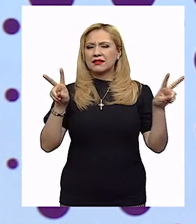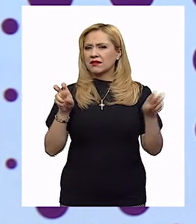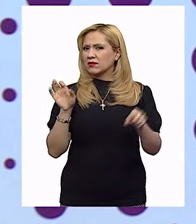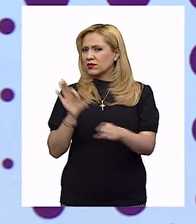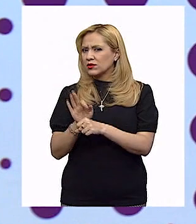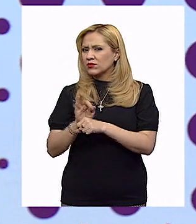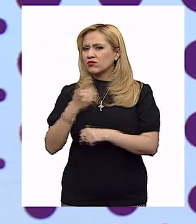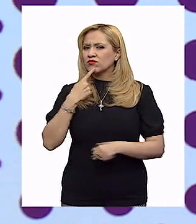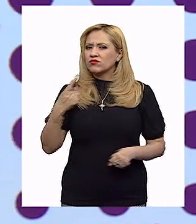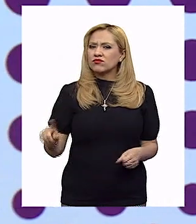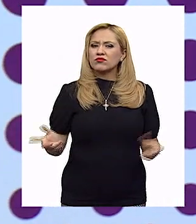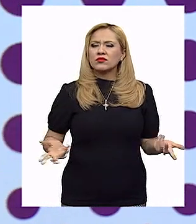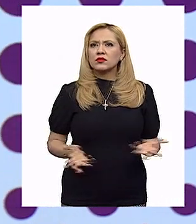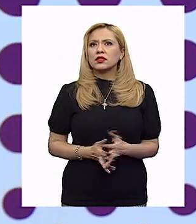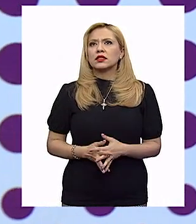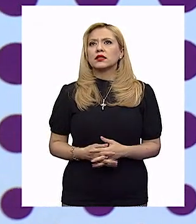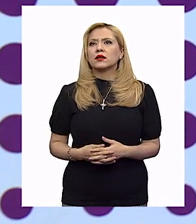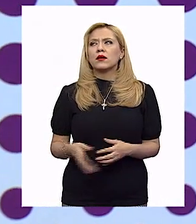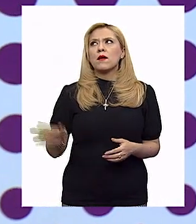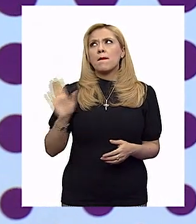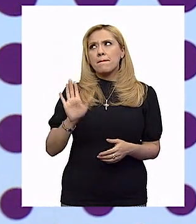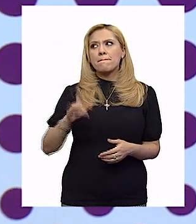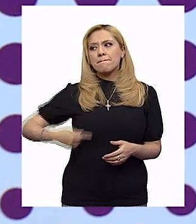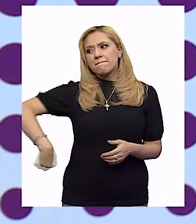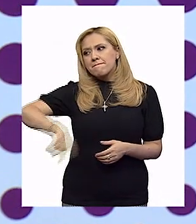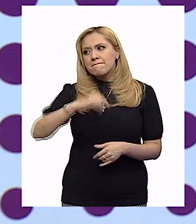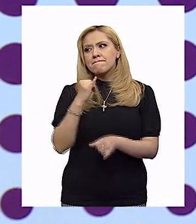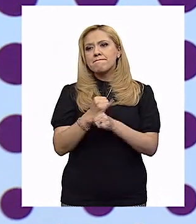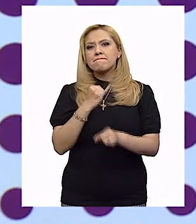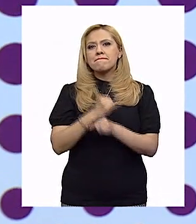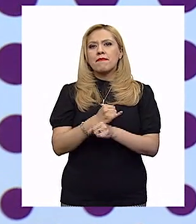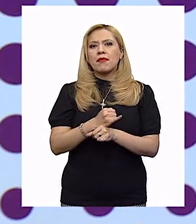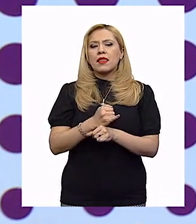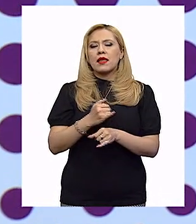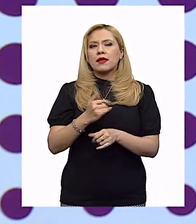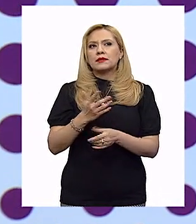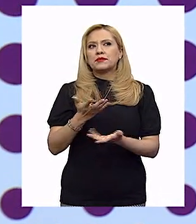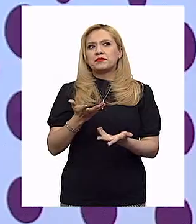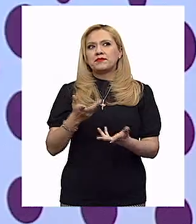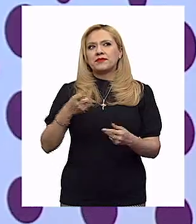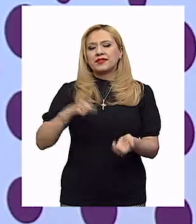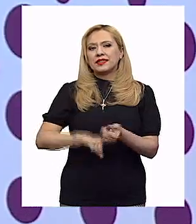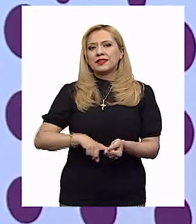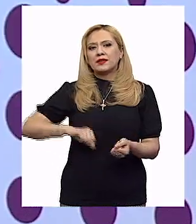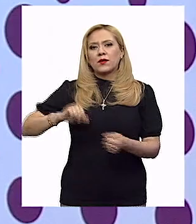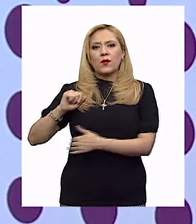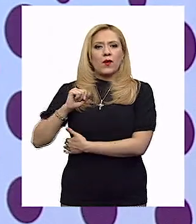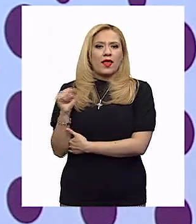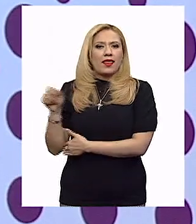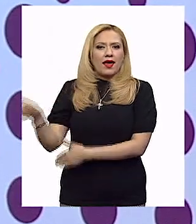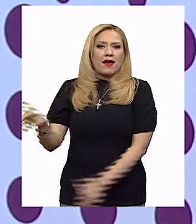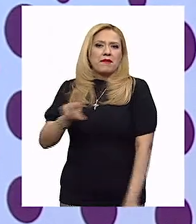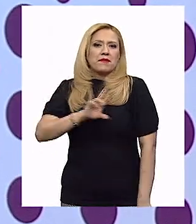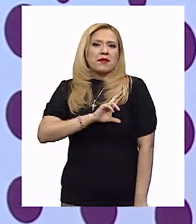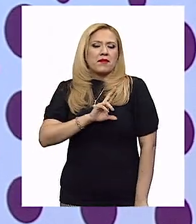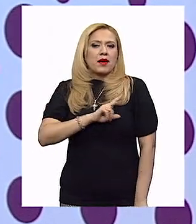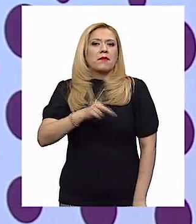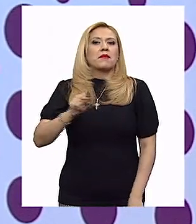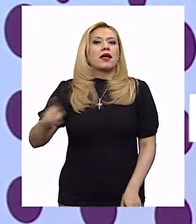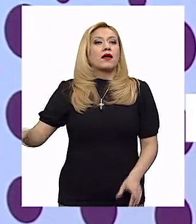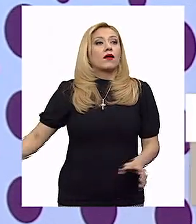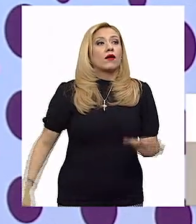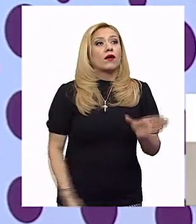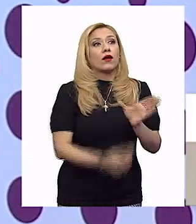de denunciantes? Pues bueno, muchas de estas plataformas todavía están albergadas desde privados y la única que está desde lo público pues no